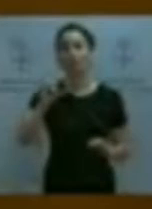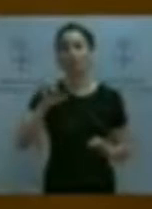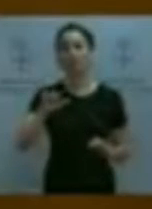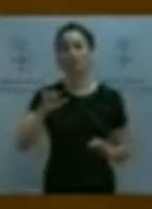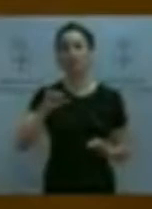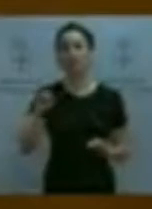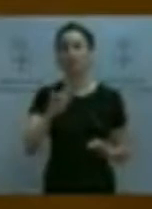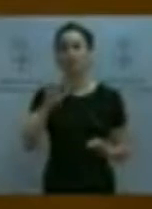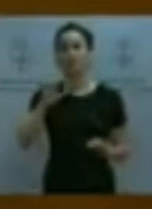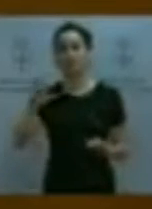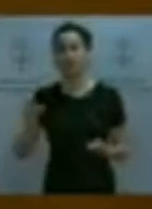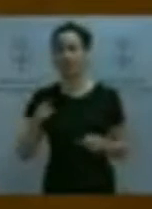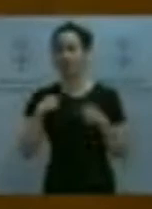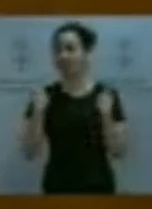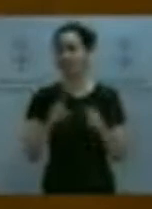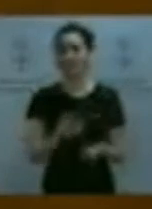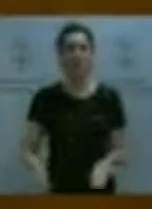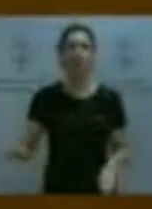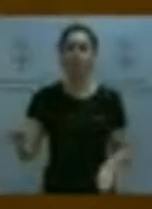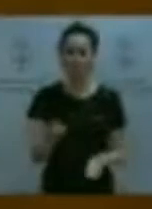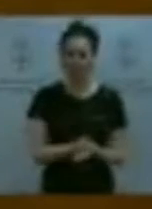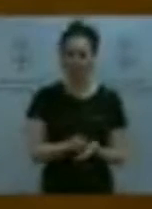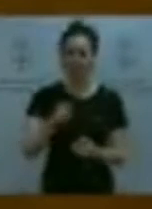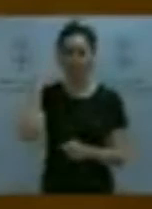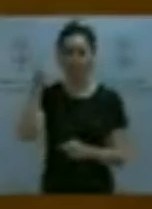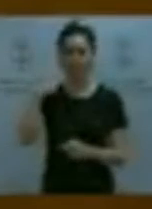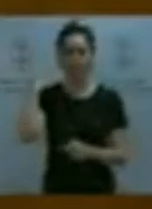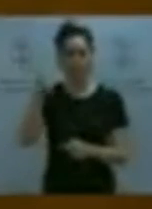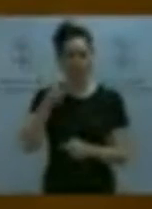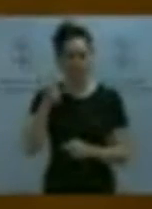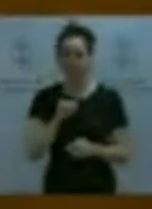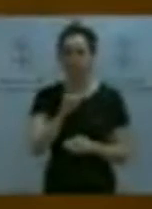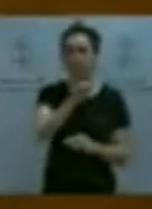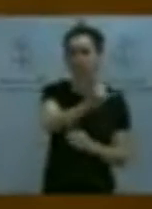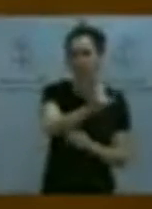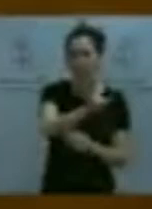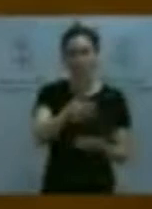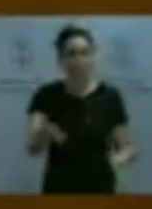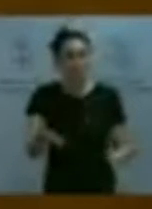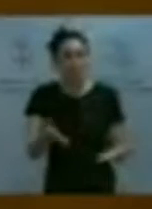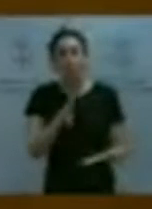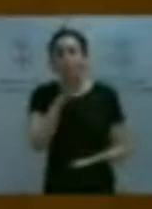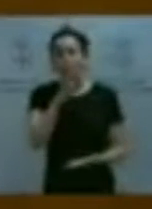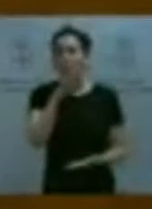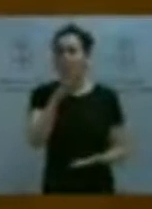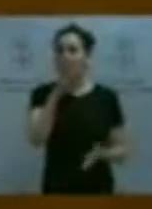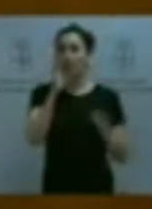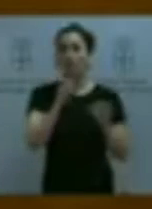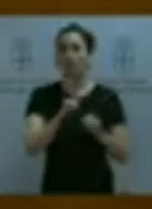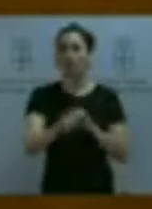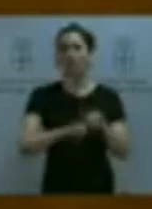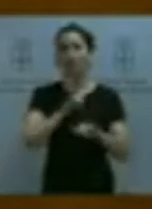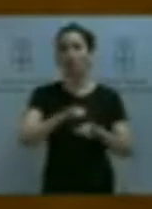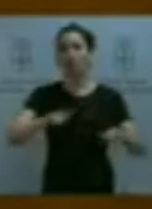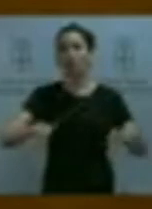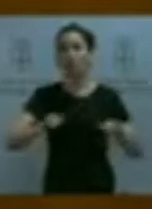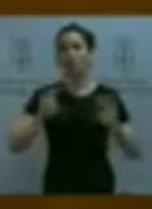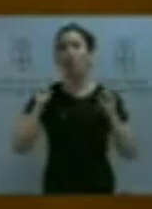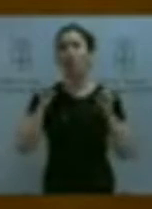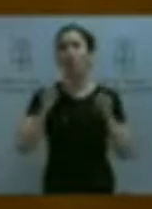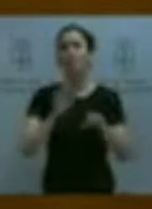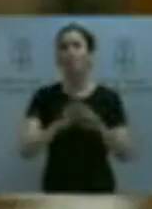fundamental para el turismo, me gustaría si pudiera decírmelo, y vamos por fin a dejar el aeropuerto directamente ya en un monopolio de Iberia, lo cual, por mucho hagamos en otros